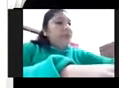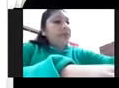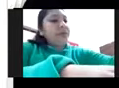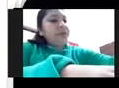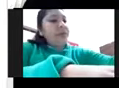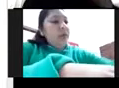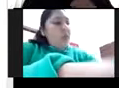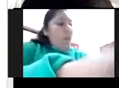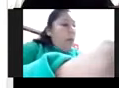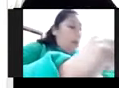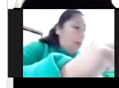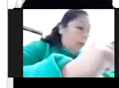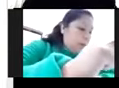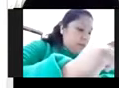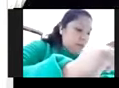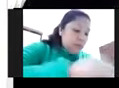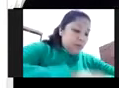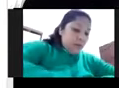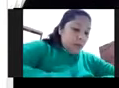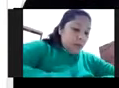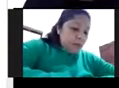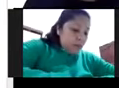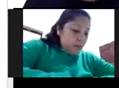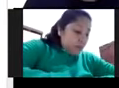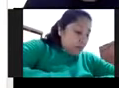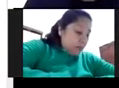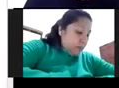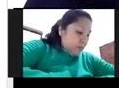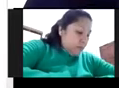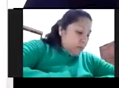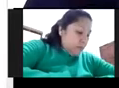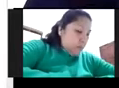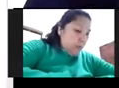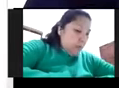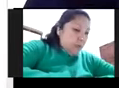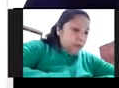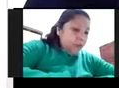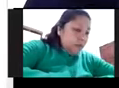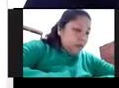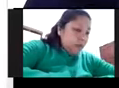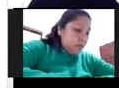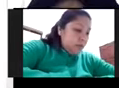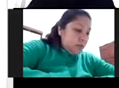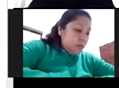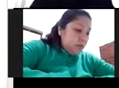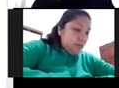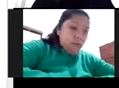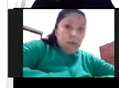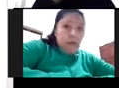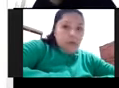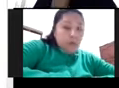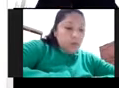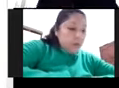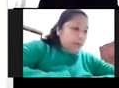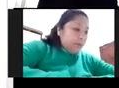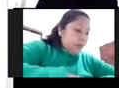terminamos afectando la posibilidad de una mayor concurrencia. La siguiente razonabilidad del proyecto